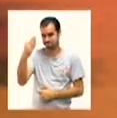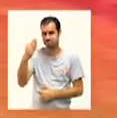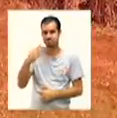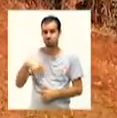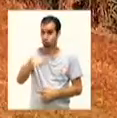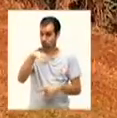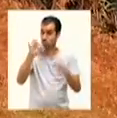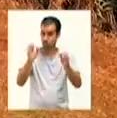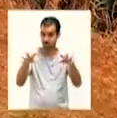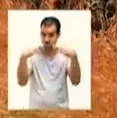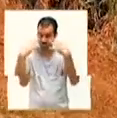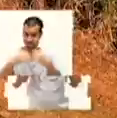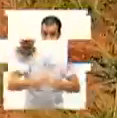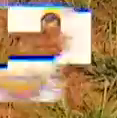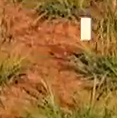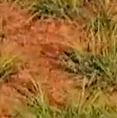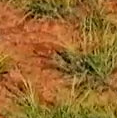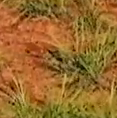Vida.